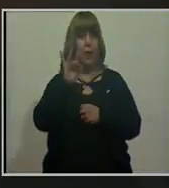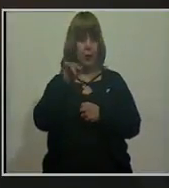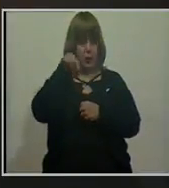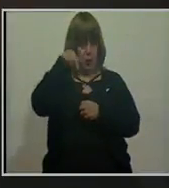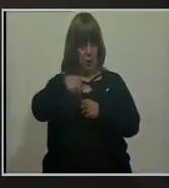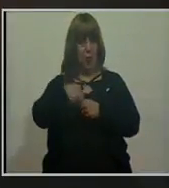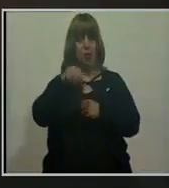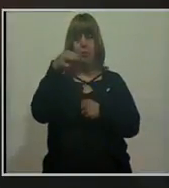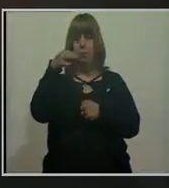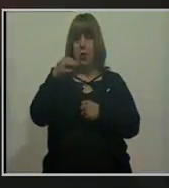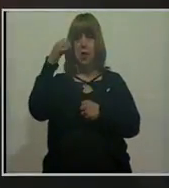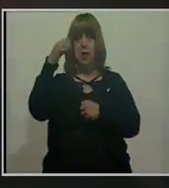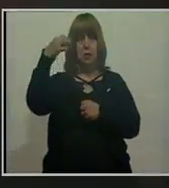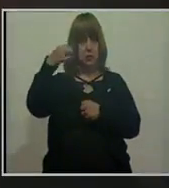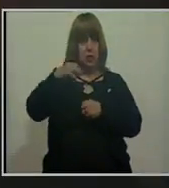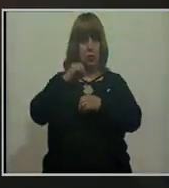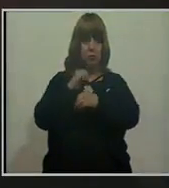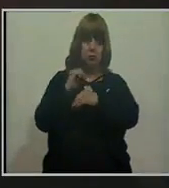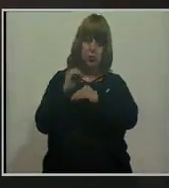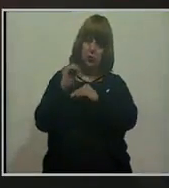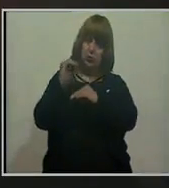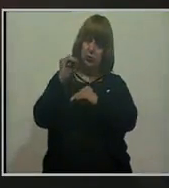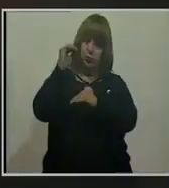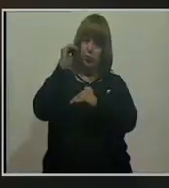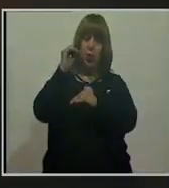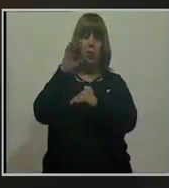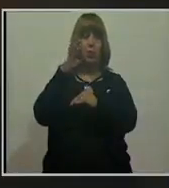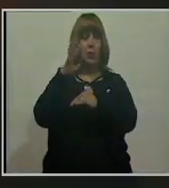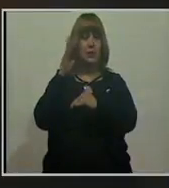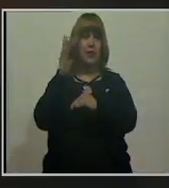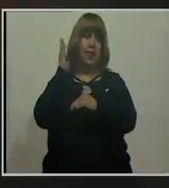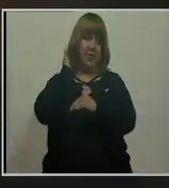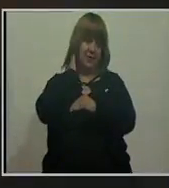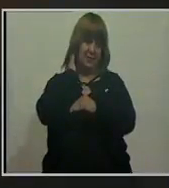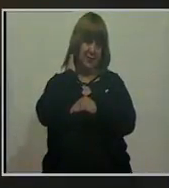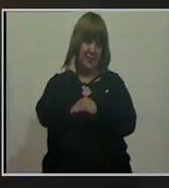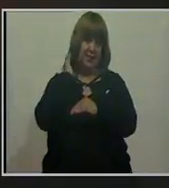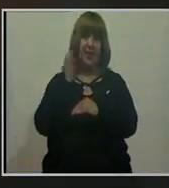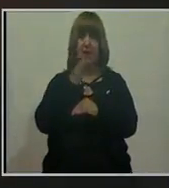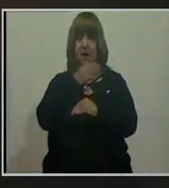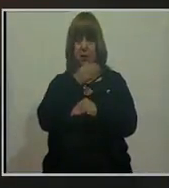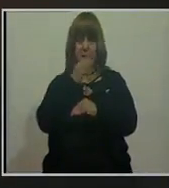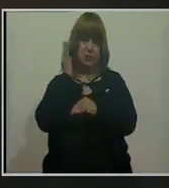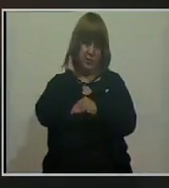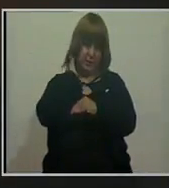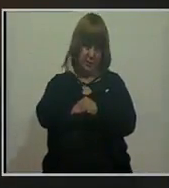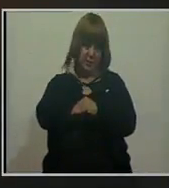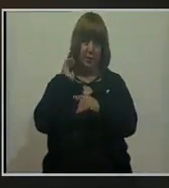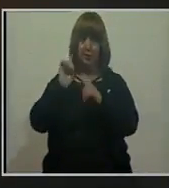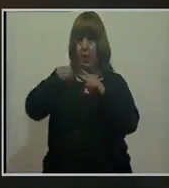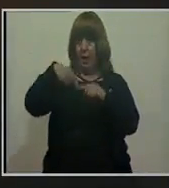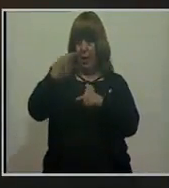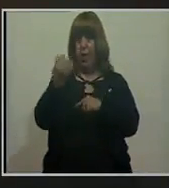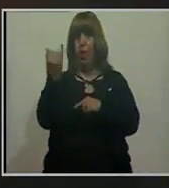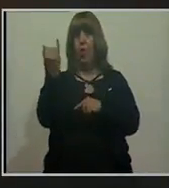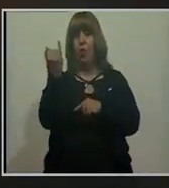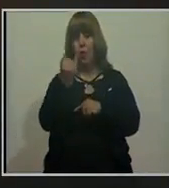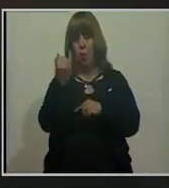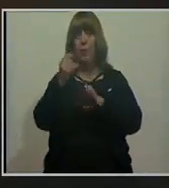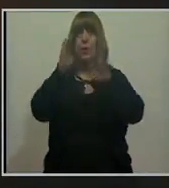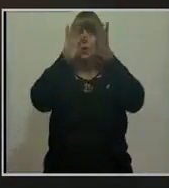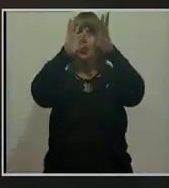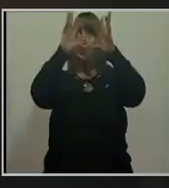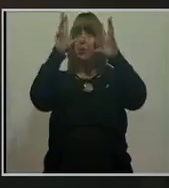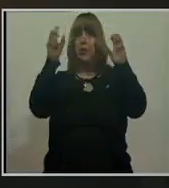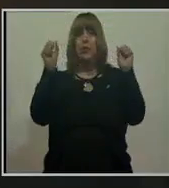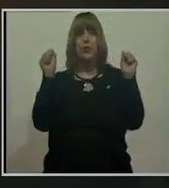Tiempo bueno en general, con temperatura en aumento. Una máxima que puede estar en 16 grados, 14 a 16 grados. Para mañana jueves, algo nublado, más